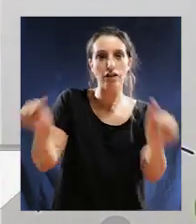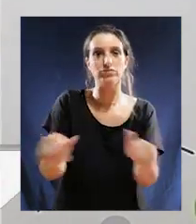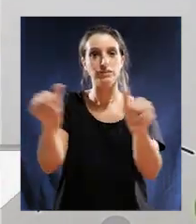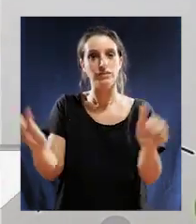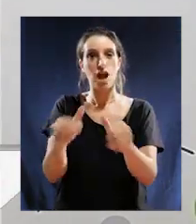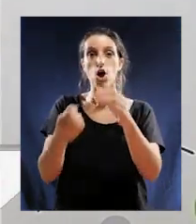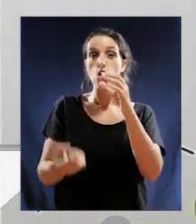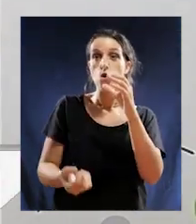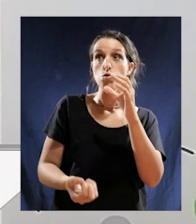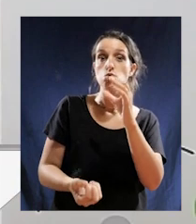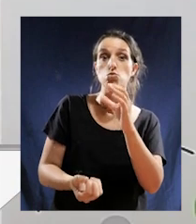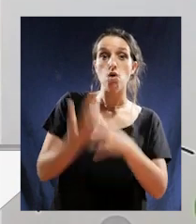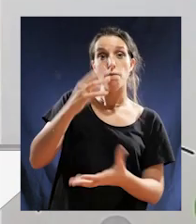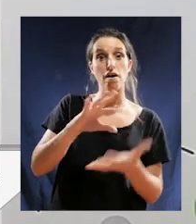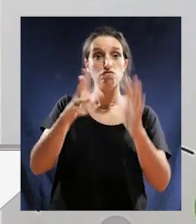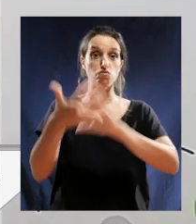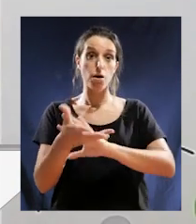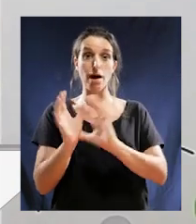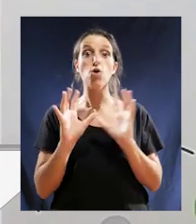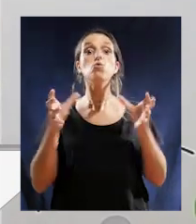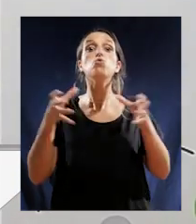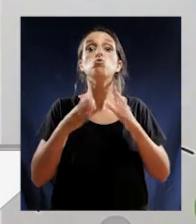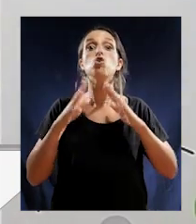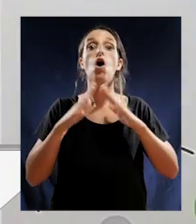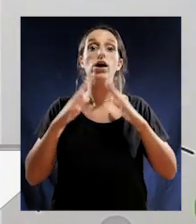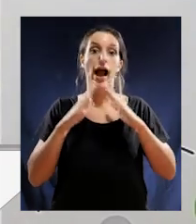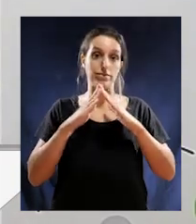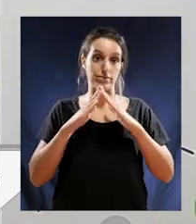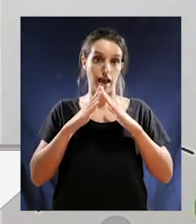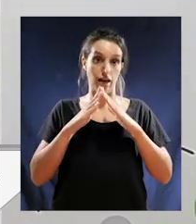de estar juntos en la casa